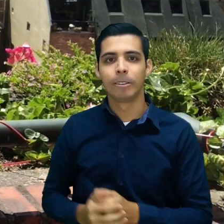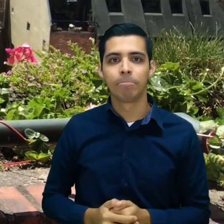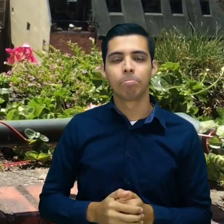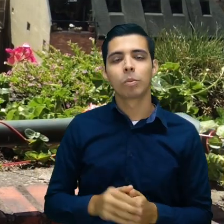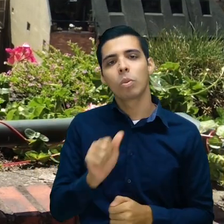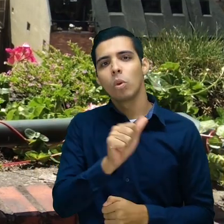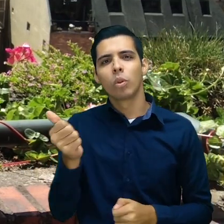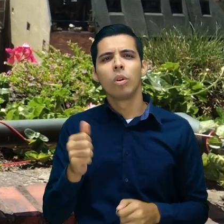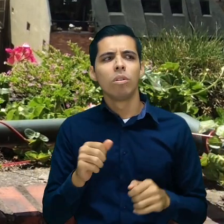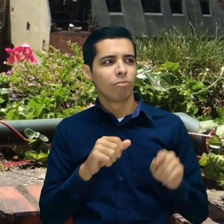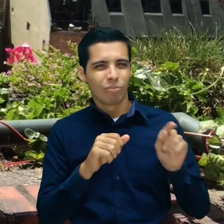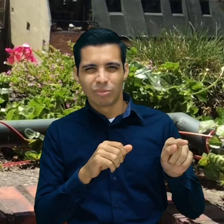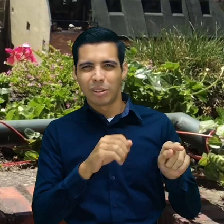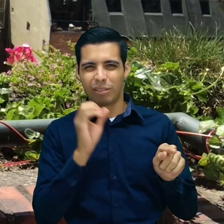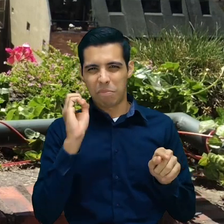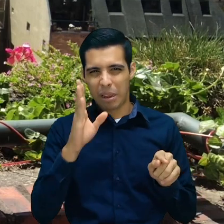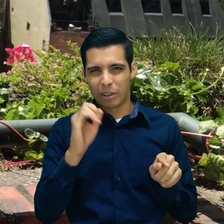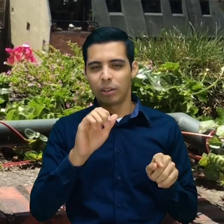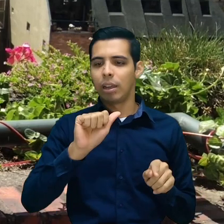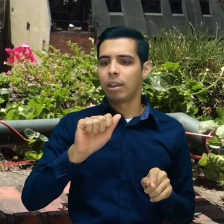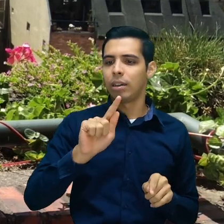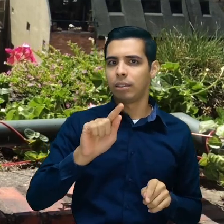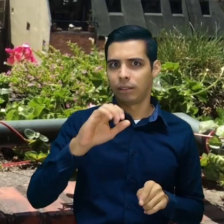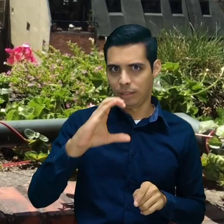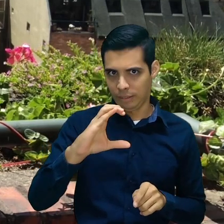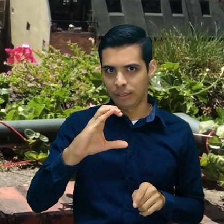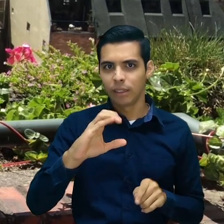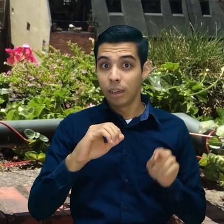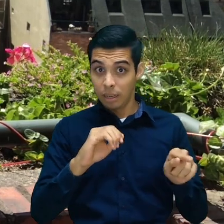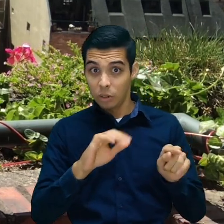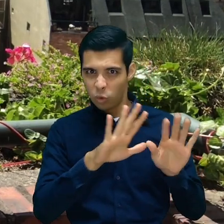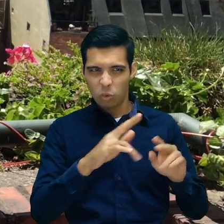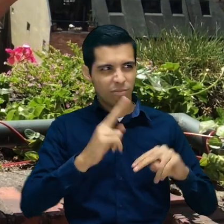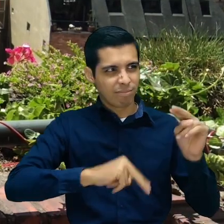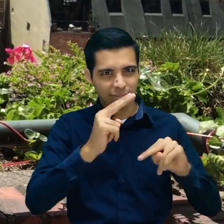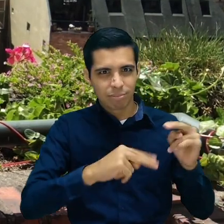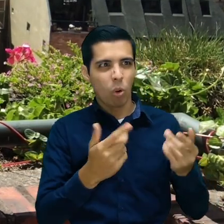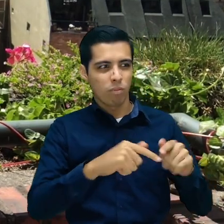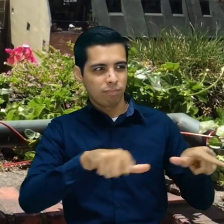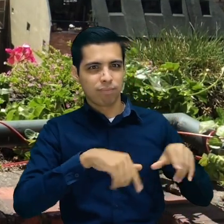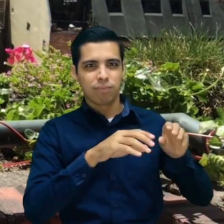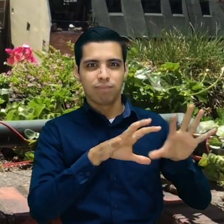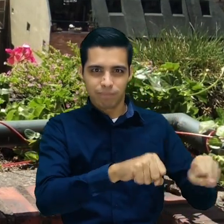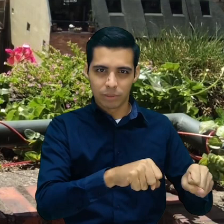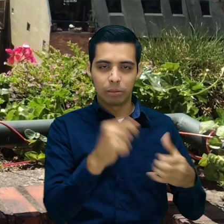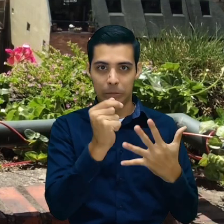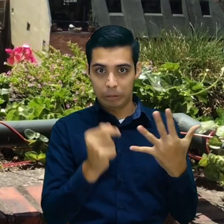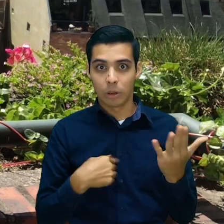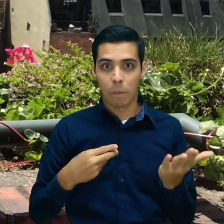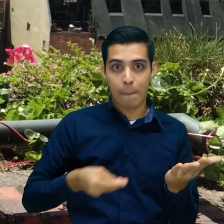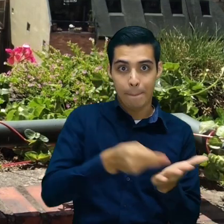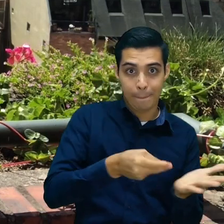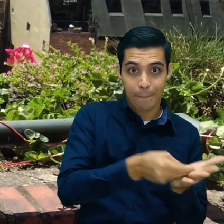que son cuentas de ahorro para la compra de vivienda, que brindan también beneficios tributarios, podríamos tener por otro lado en cuenta también el 4 por 1000,